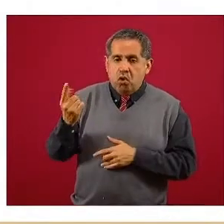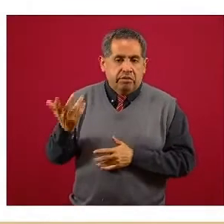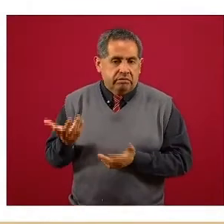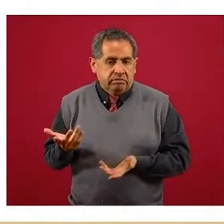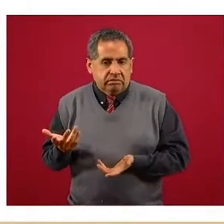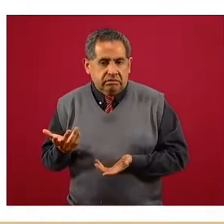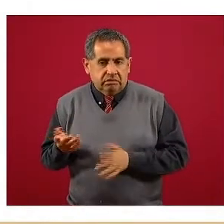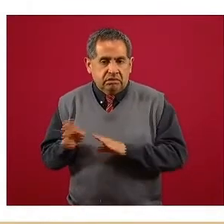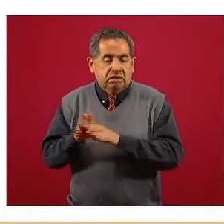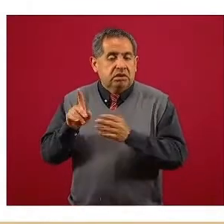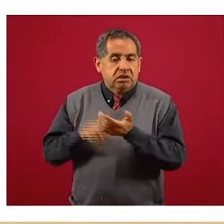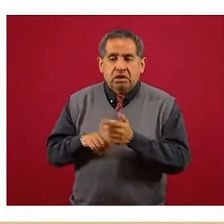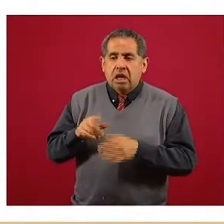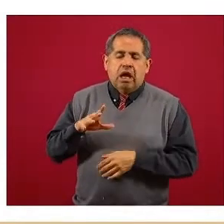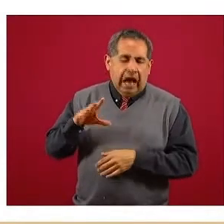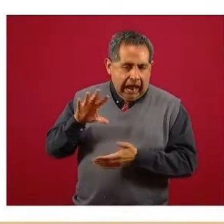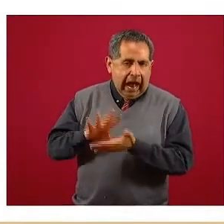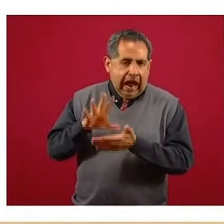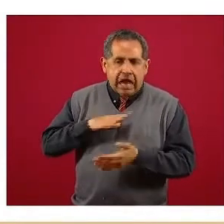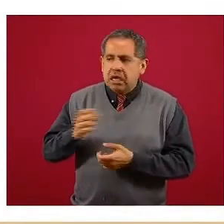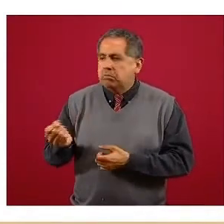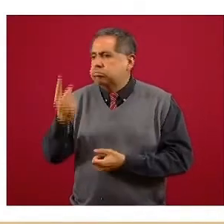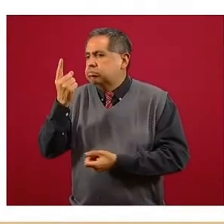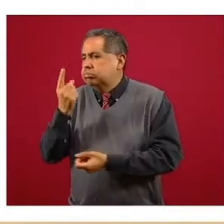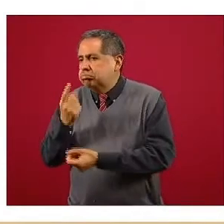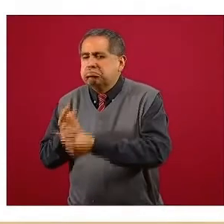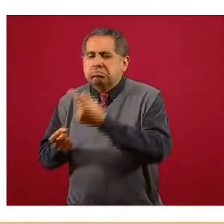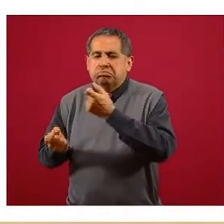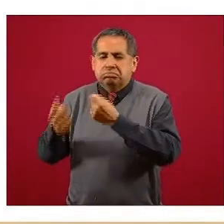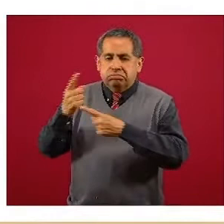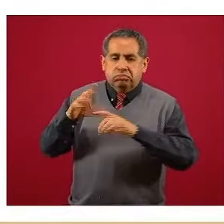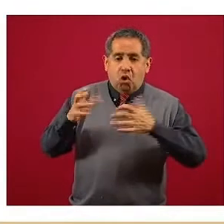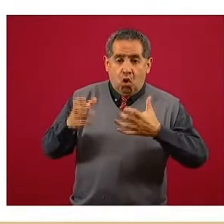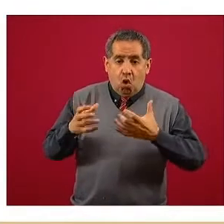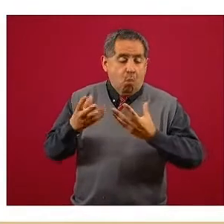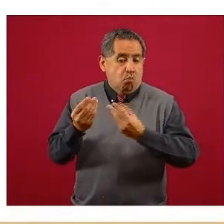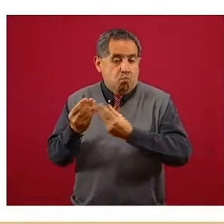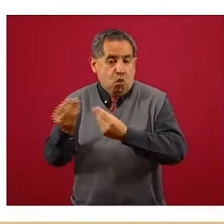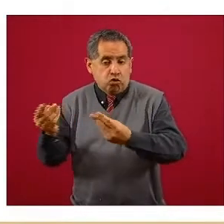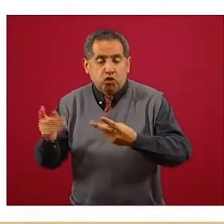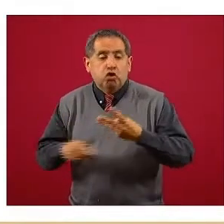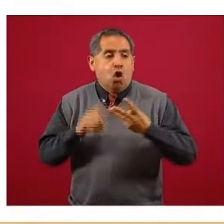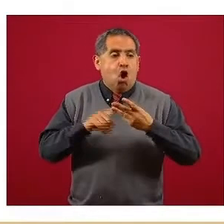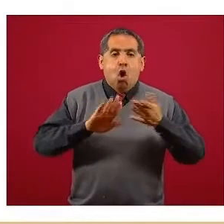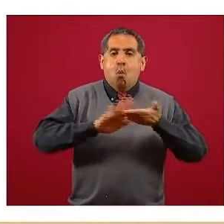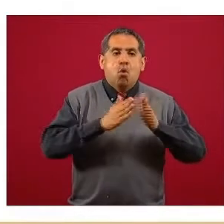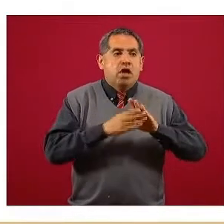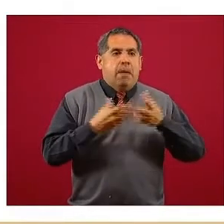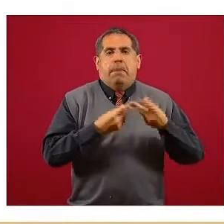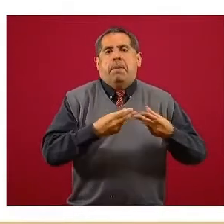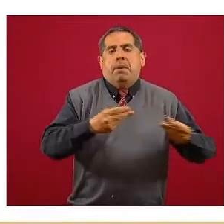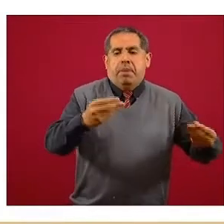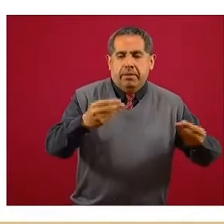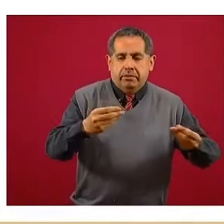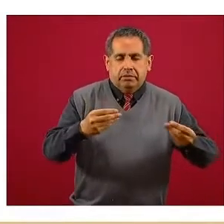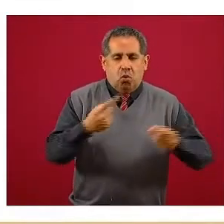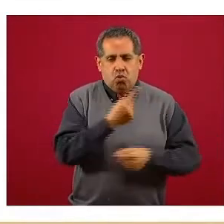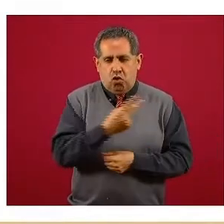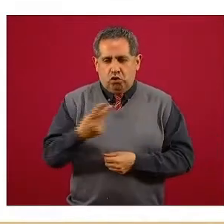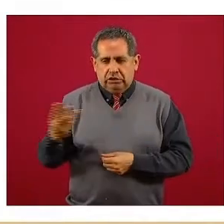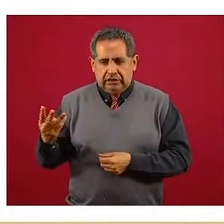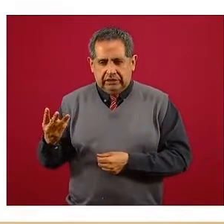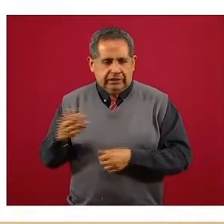es categoría de casos esporádicos, conglomerado de casos o de transmisión comunitaria. ¿A qué nos referimos cuando hay